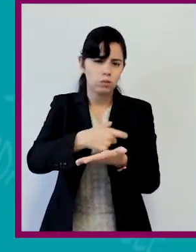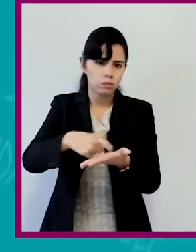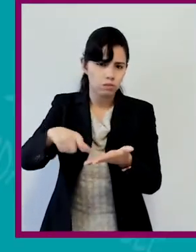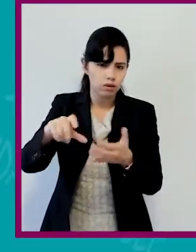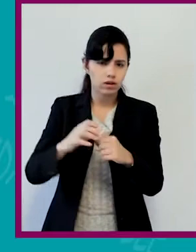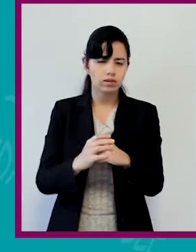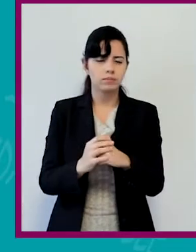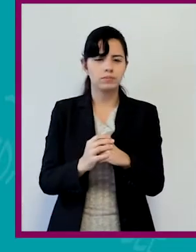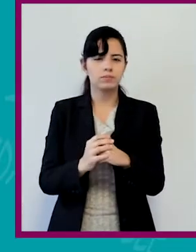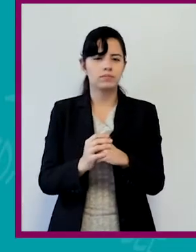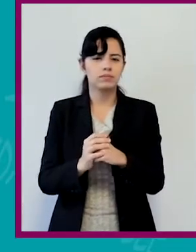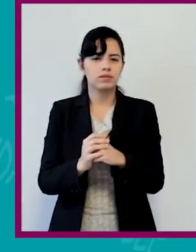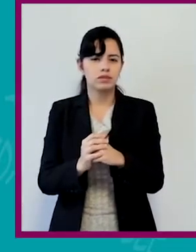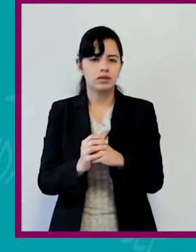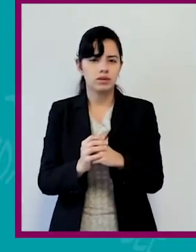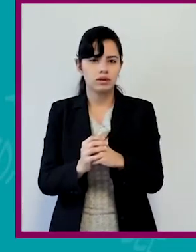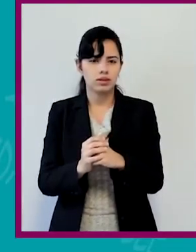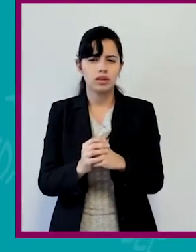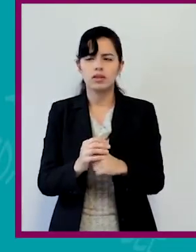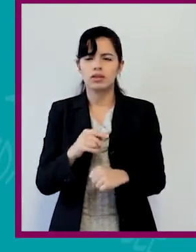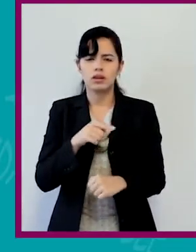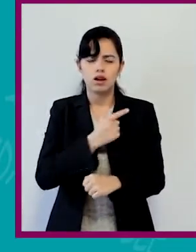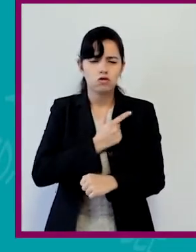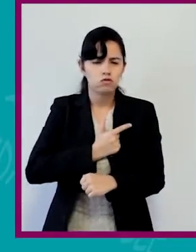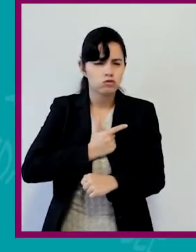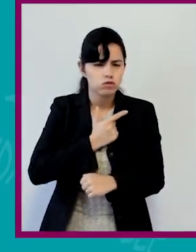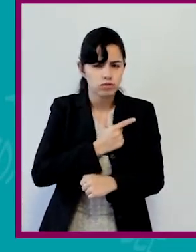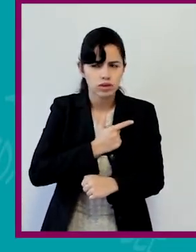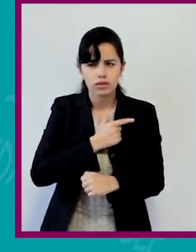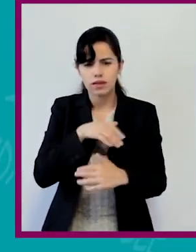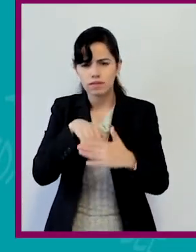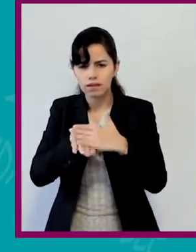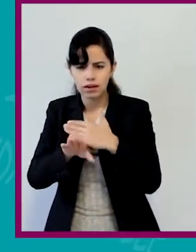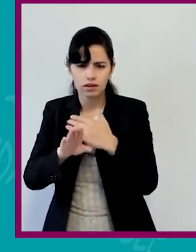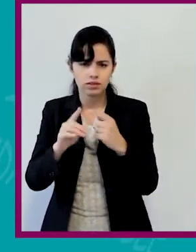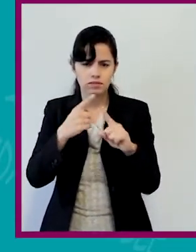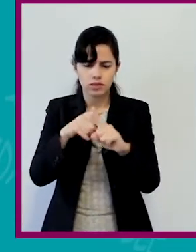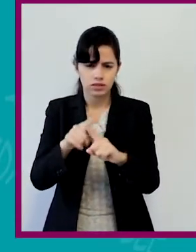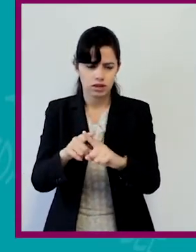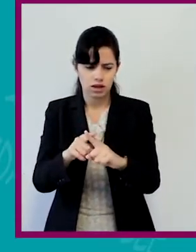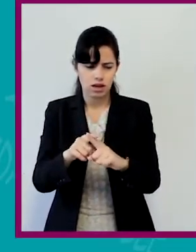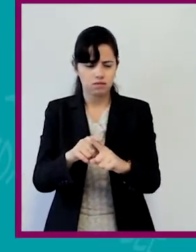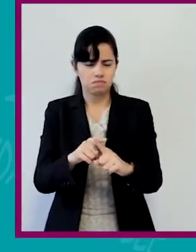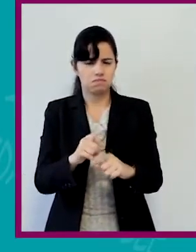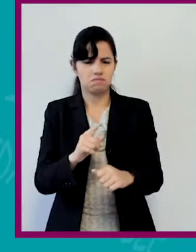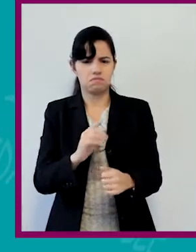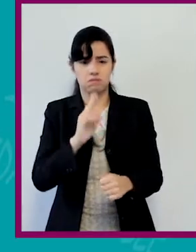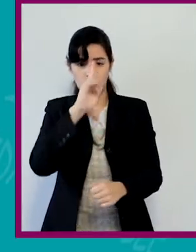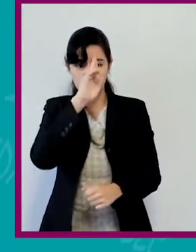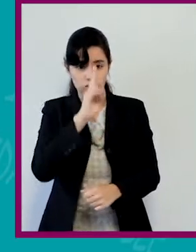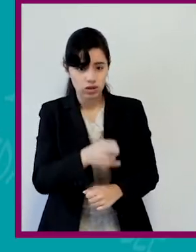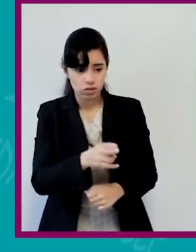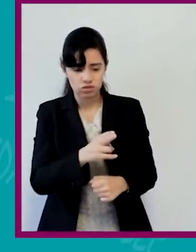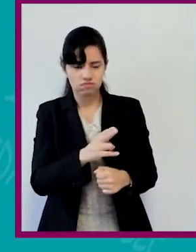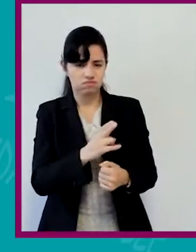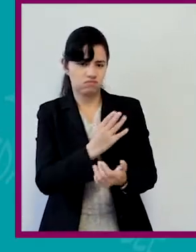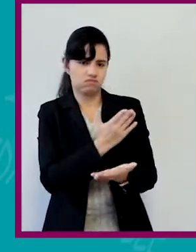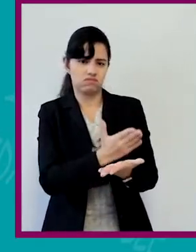a satisfactores. Es excluir, sobajar,